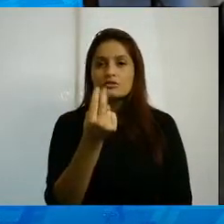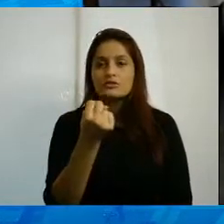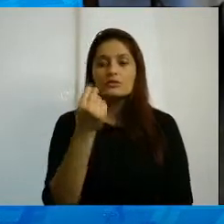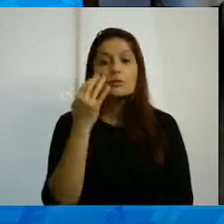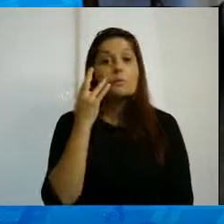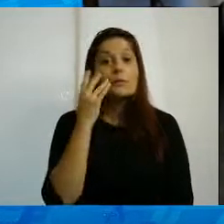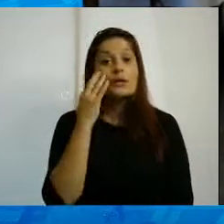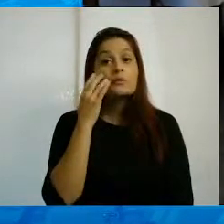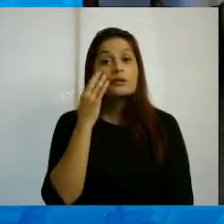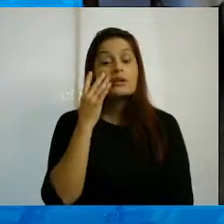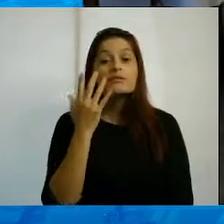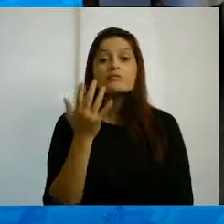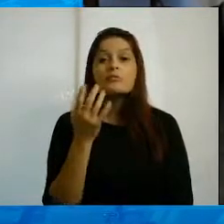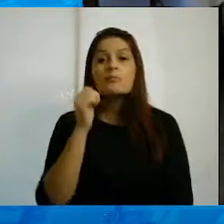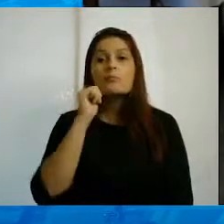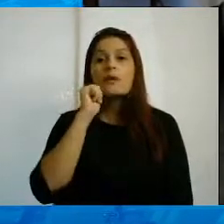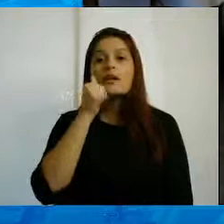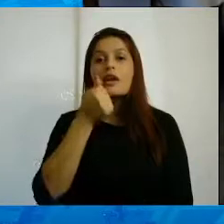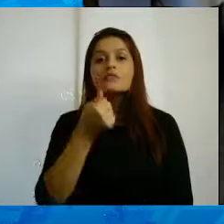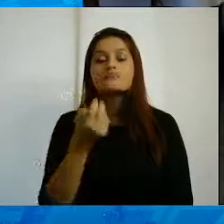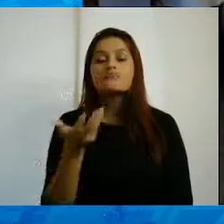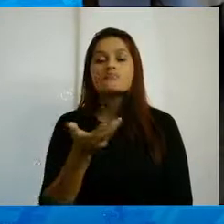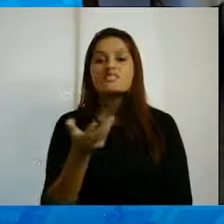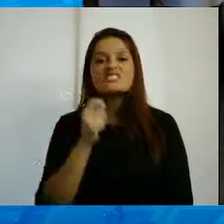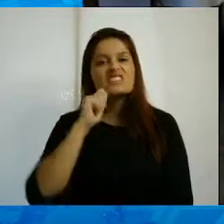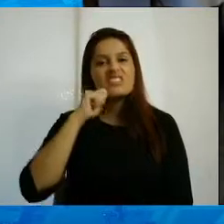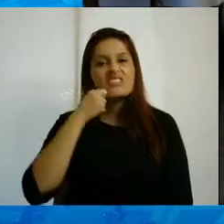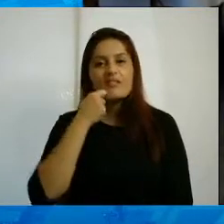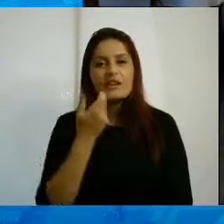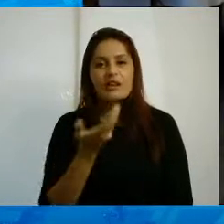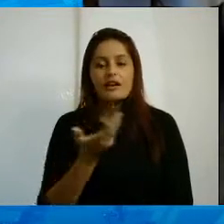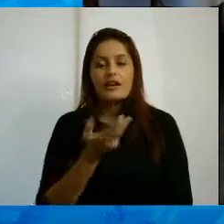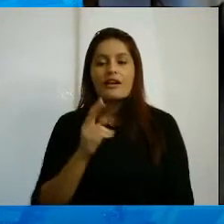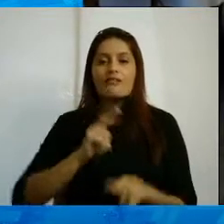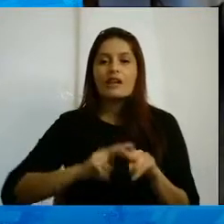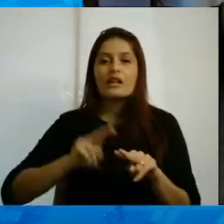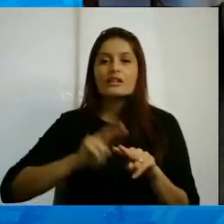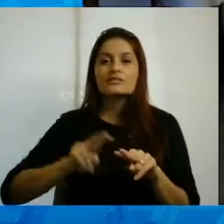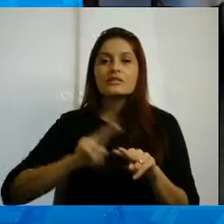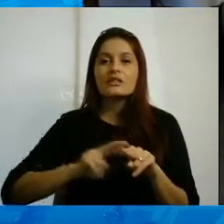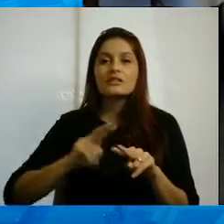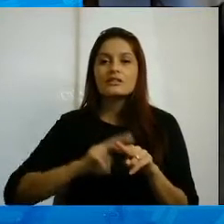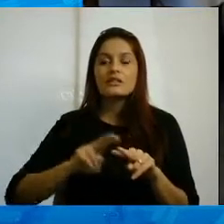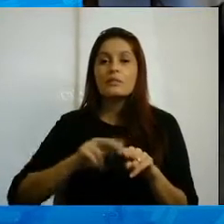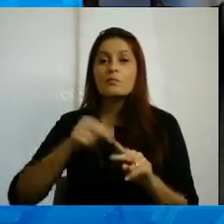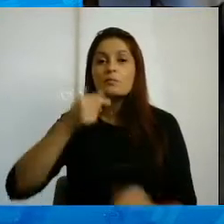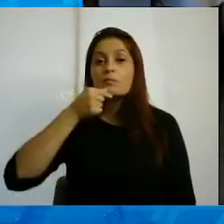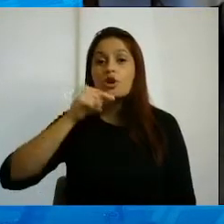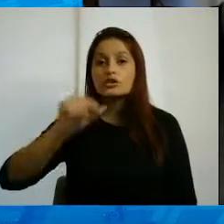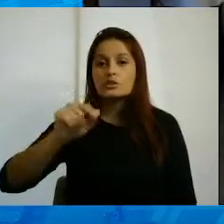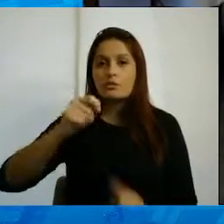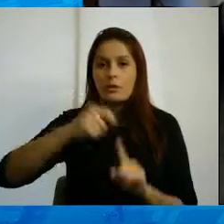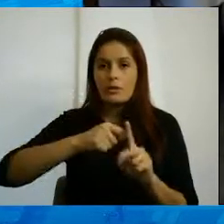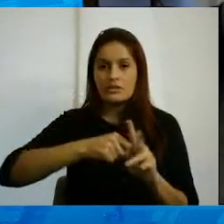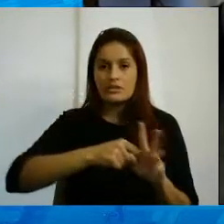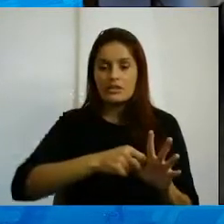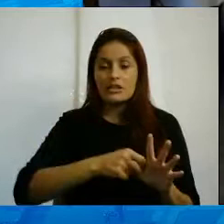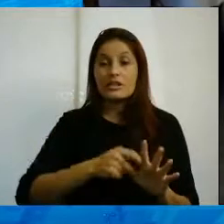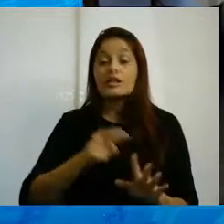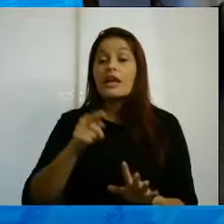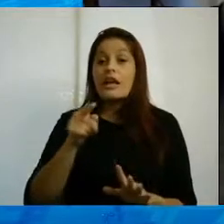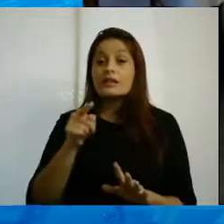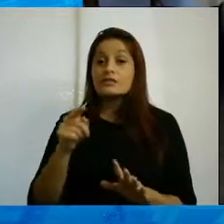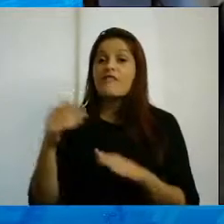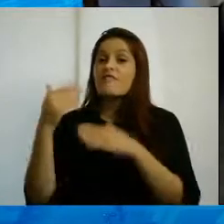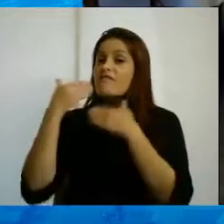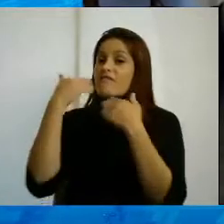Y eso pasa al pleno el día de mañana y eso quiere decir que van a ser ejecutados en los próximos meses. Eso viene en directo